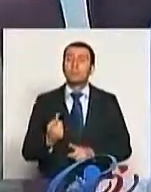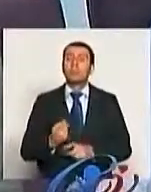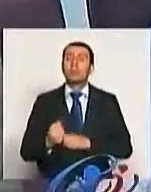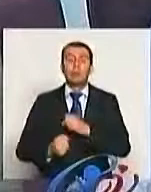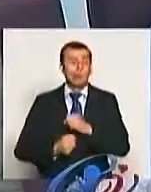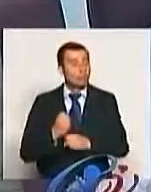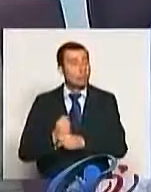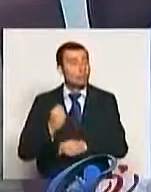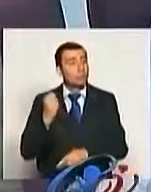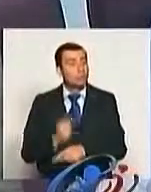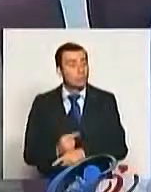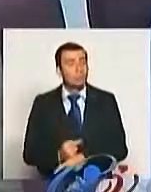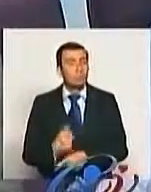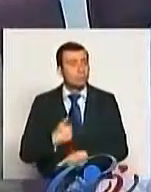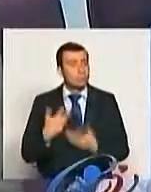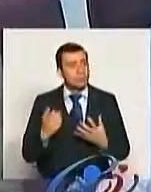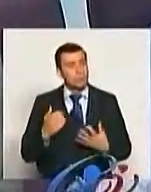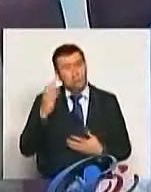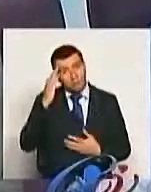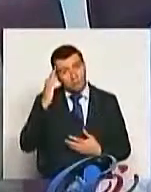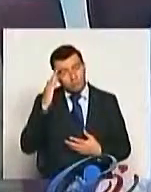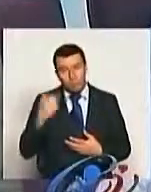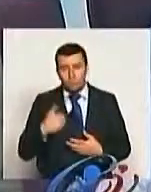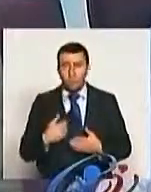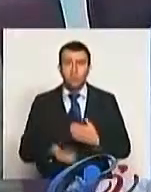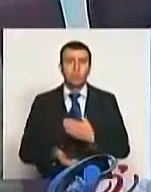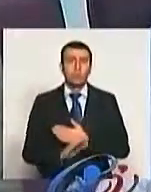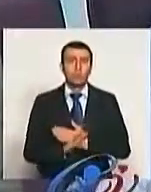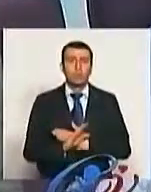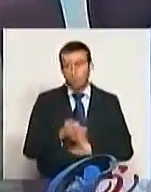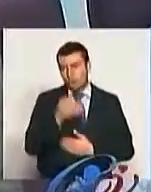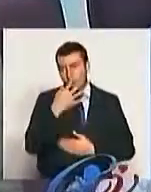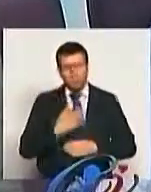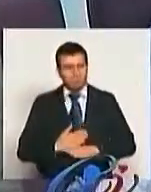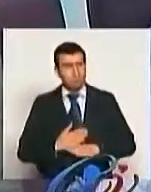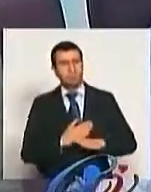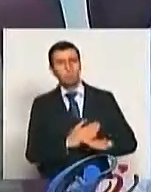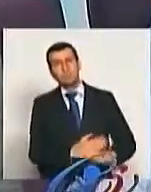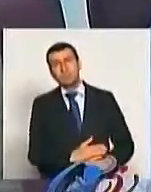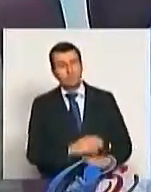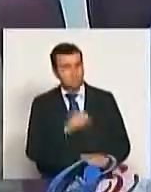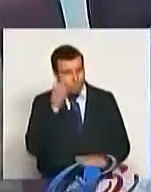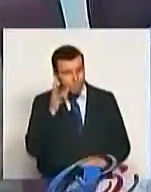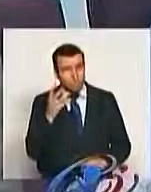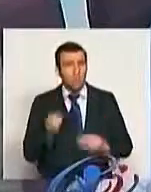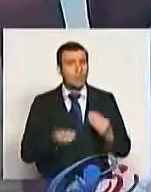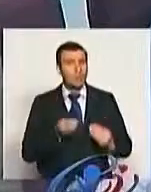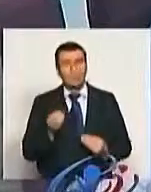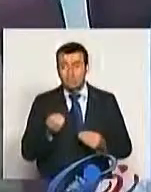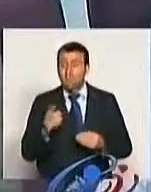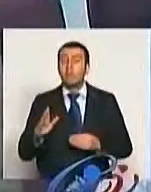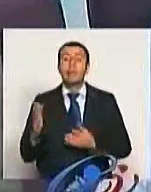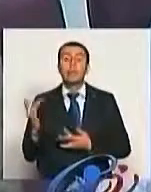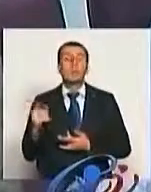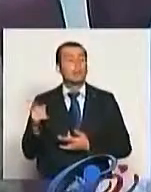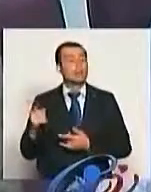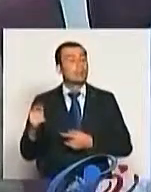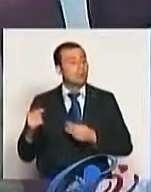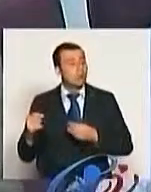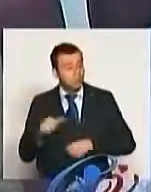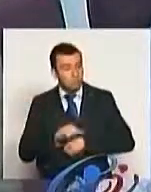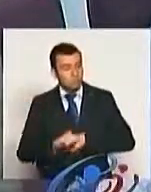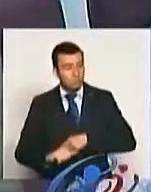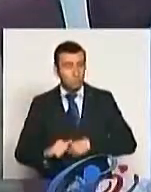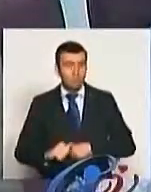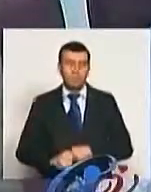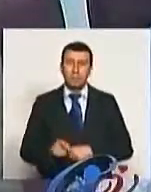ahorita el año, entonces yo quiero saber con qué puedo seguir planificando mientras me opero, para no correr el riesgo de quedar en embarazo nuevamente. ¿Cuánto tiene el bebé? Va a cumplir